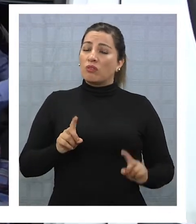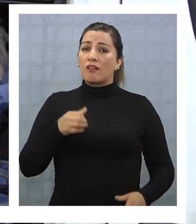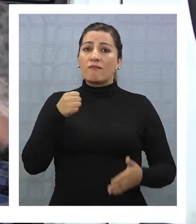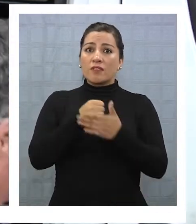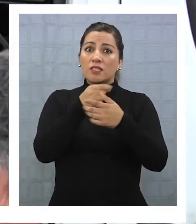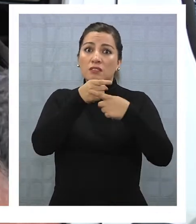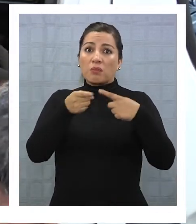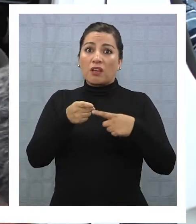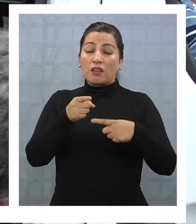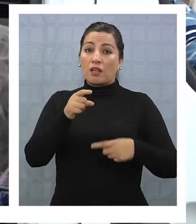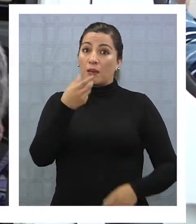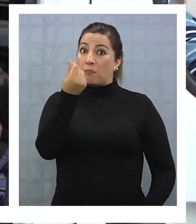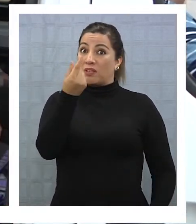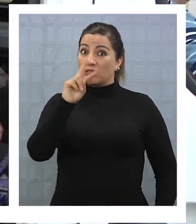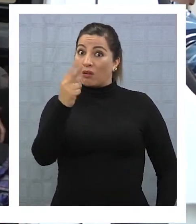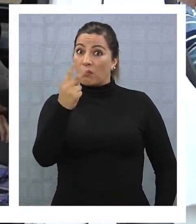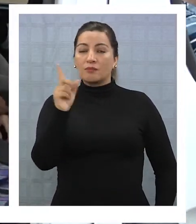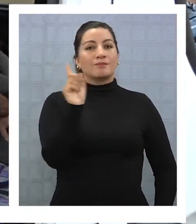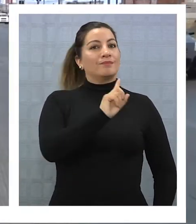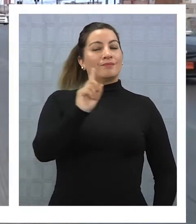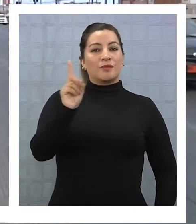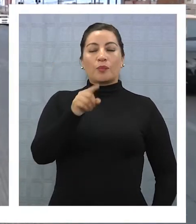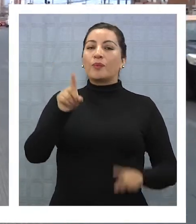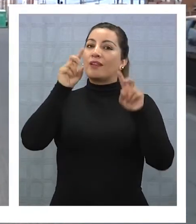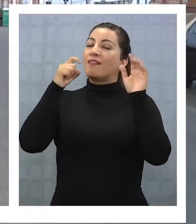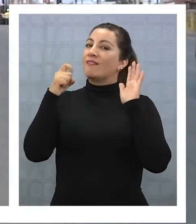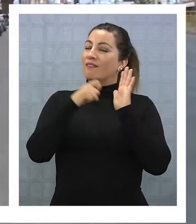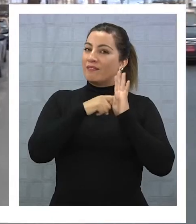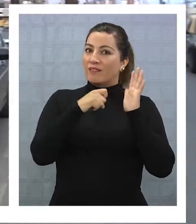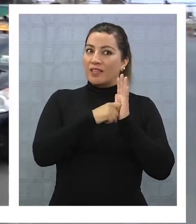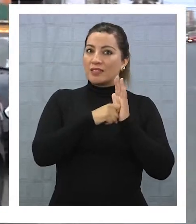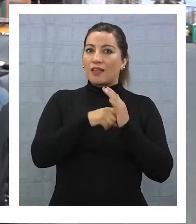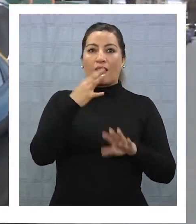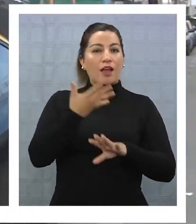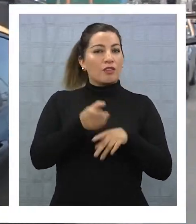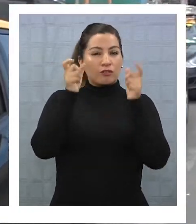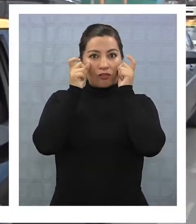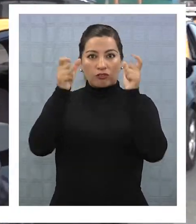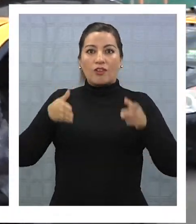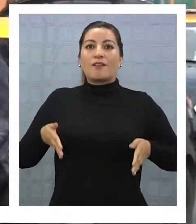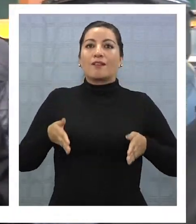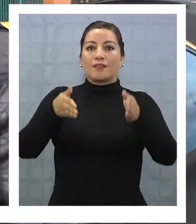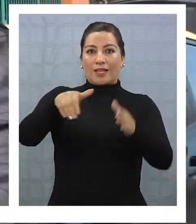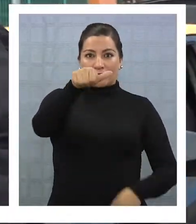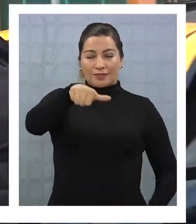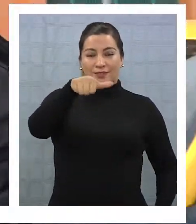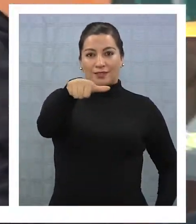sus costos este fin de semana, periodo en el que habrá fiscalización en carretera.